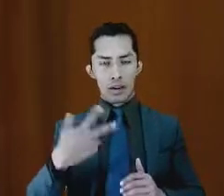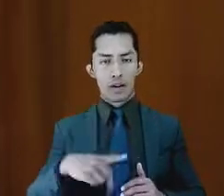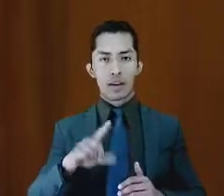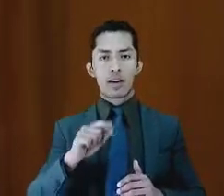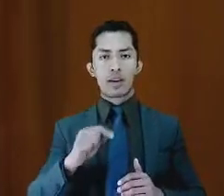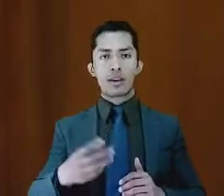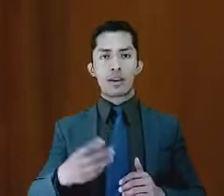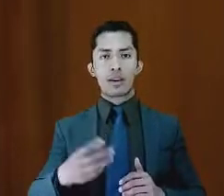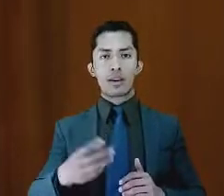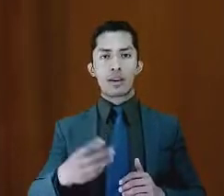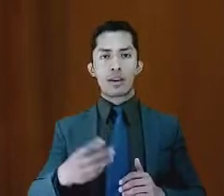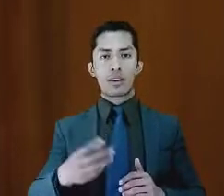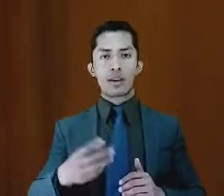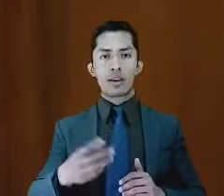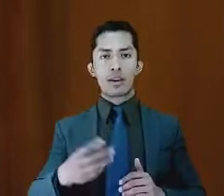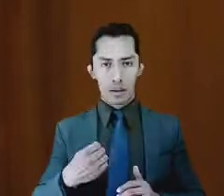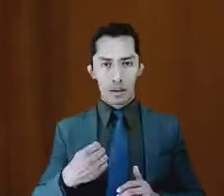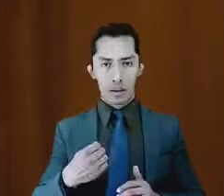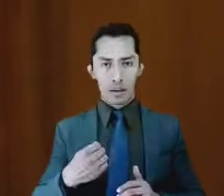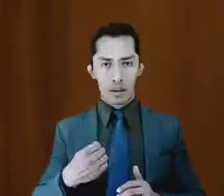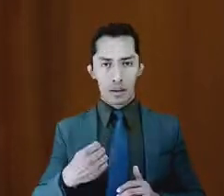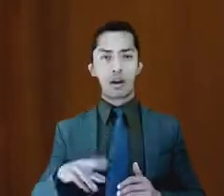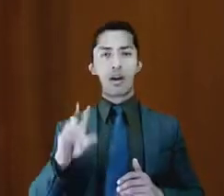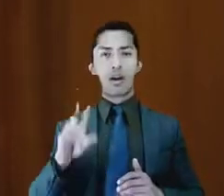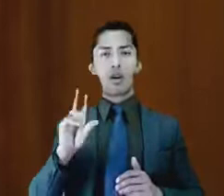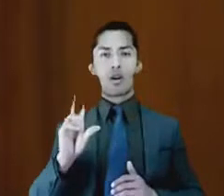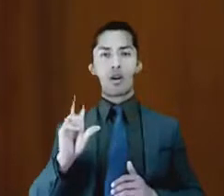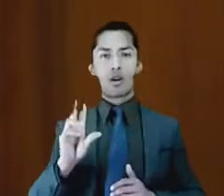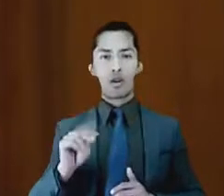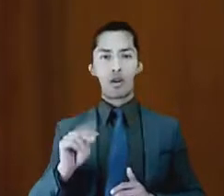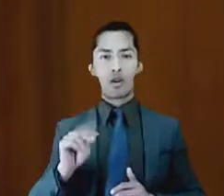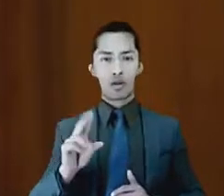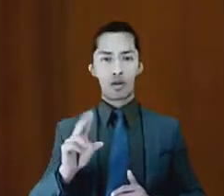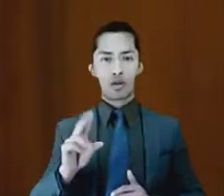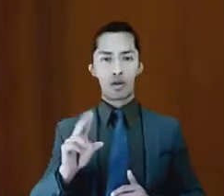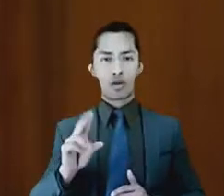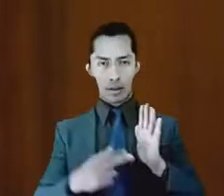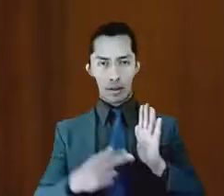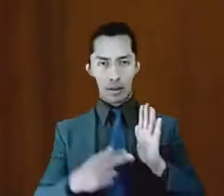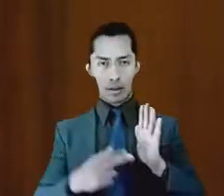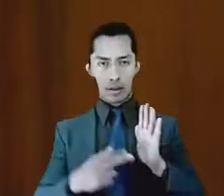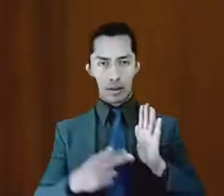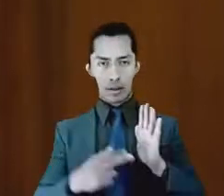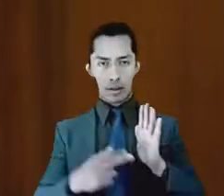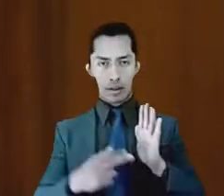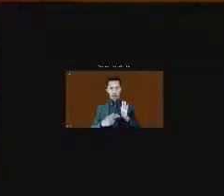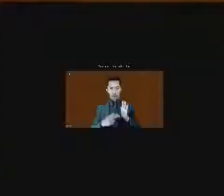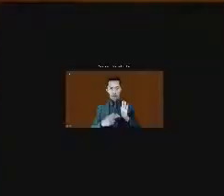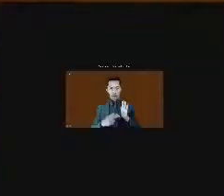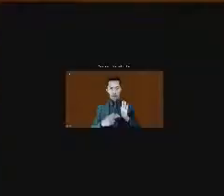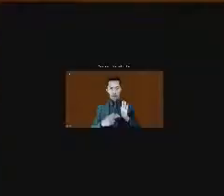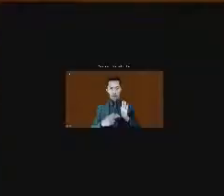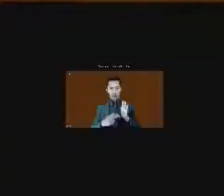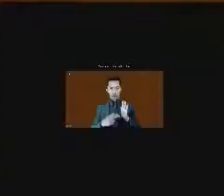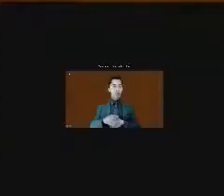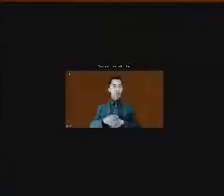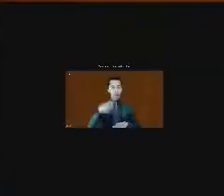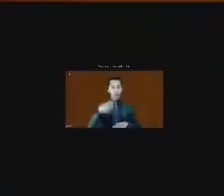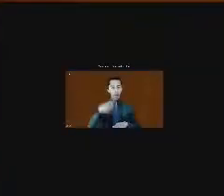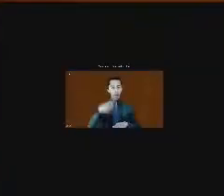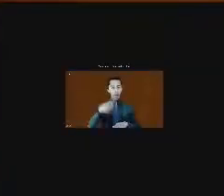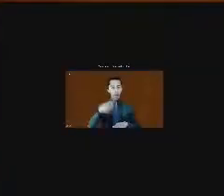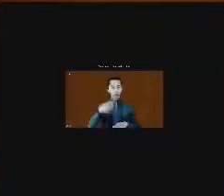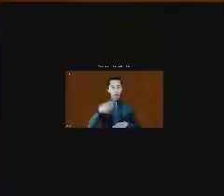79, 79 y 80 del Reglamento del Poder Legislativo del Estado de México y Soberano, emitir